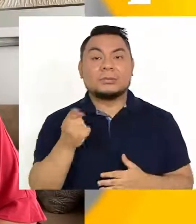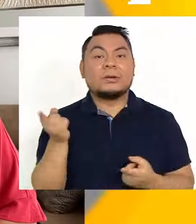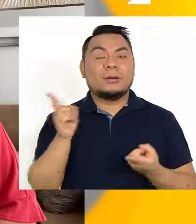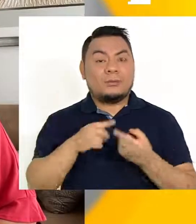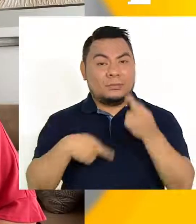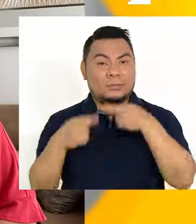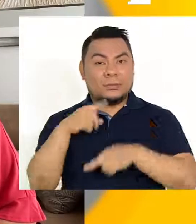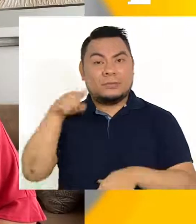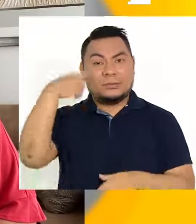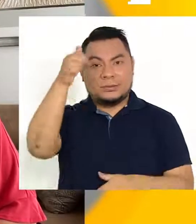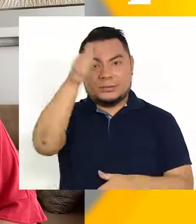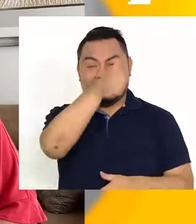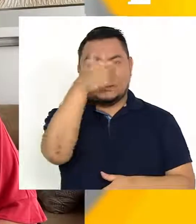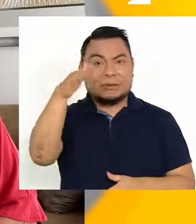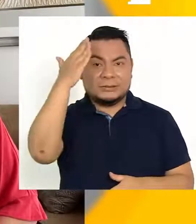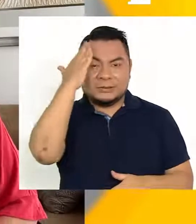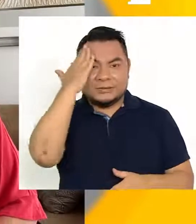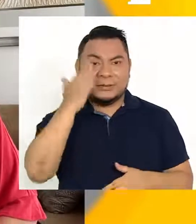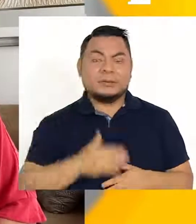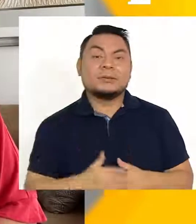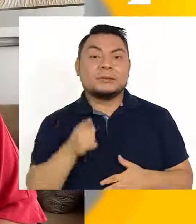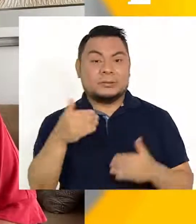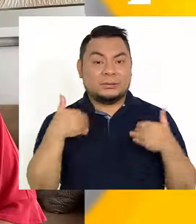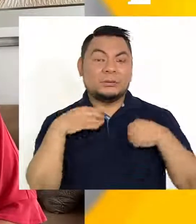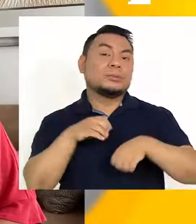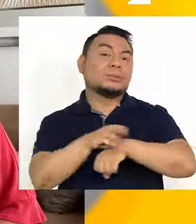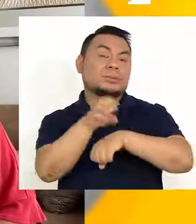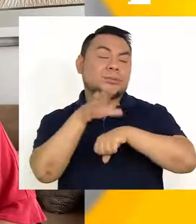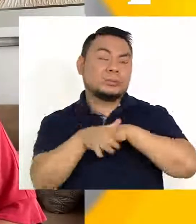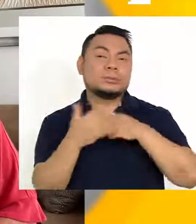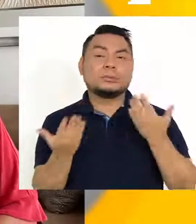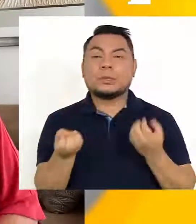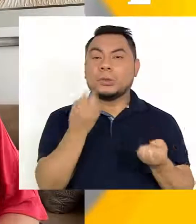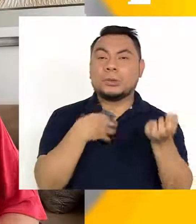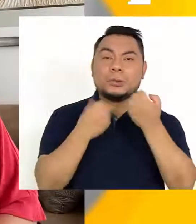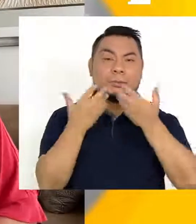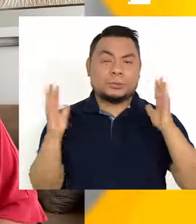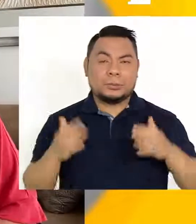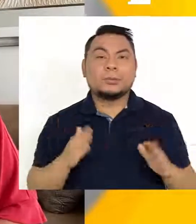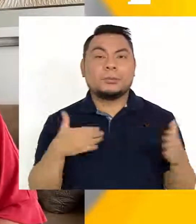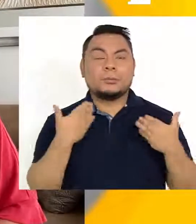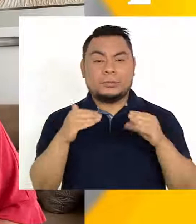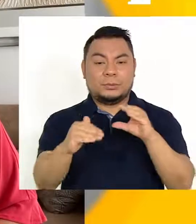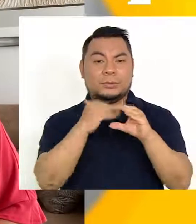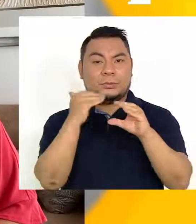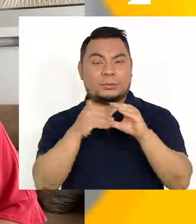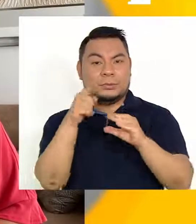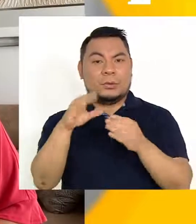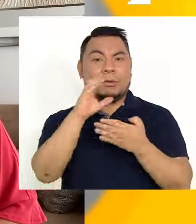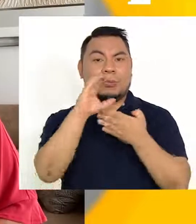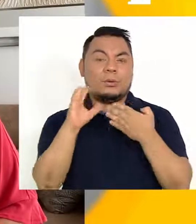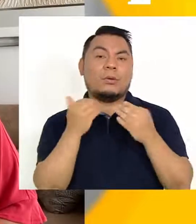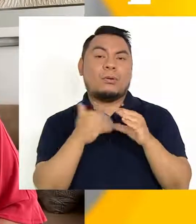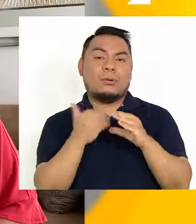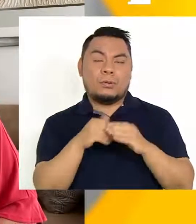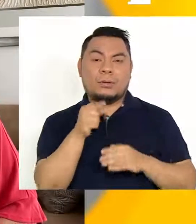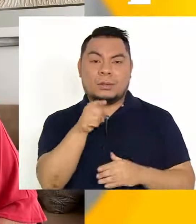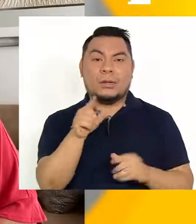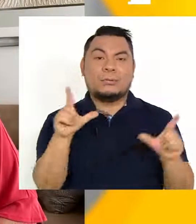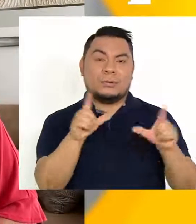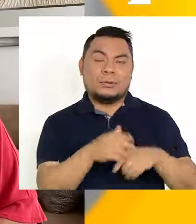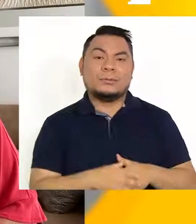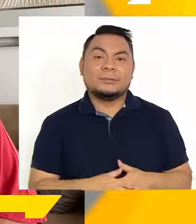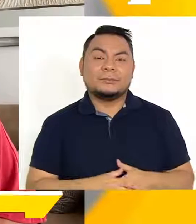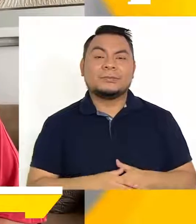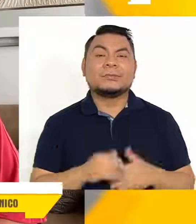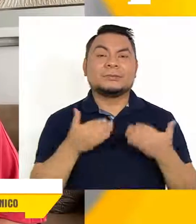sintonía. Volveremos el próximo domingo. Ya saben, si tienen sugerencias o tal vez comentarios, pueden enviarlos a nuestro correo electrónico